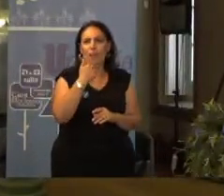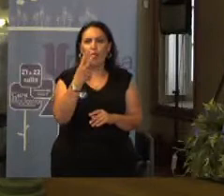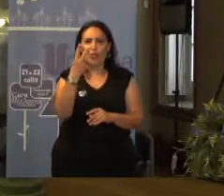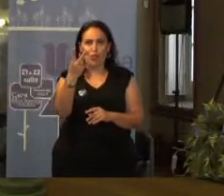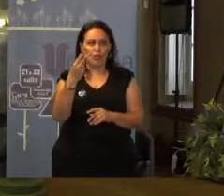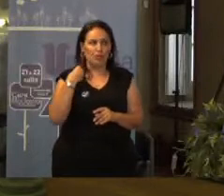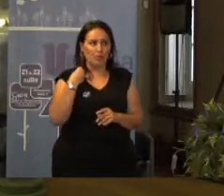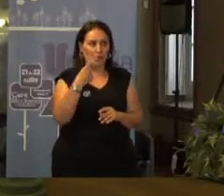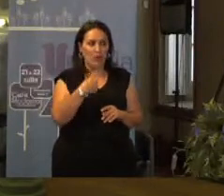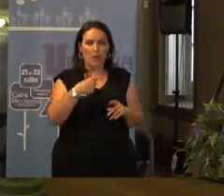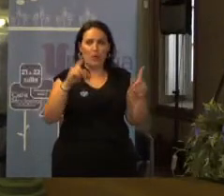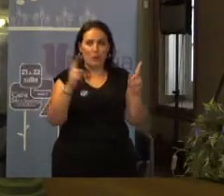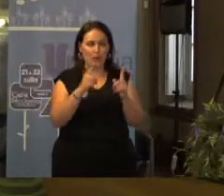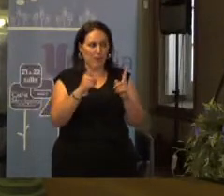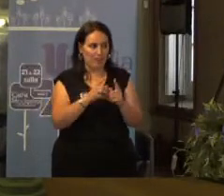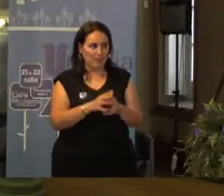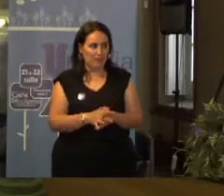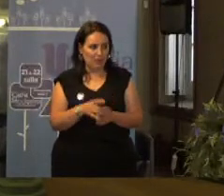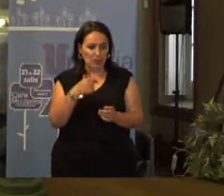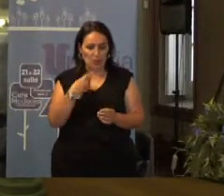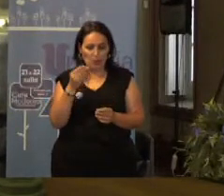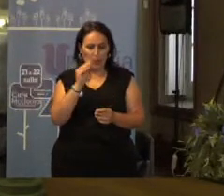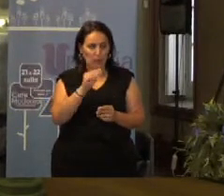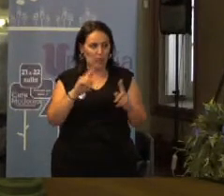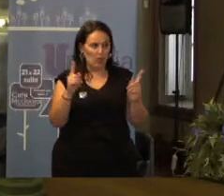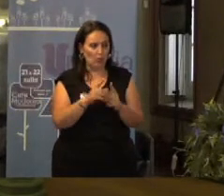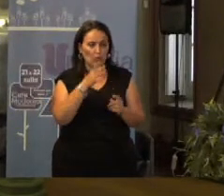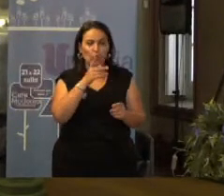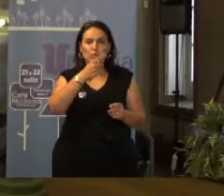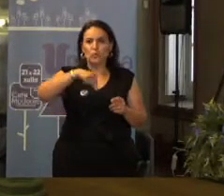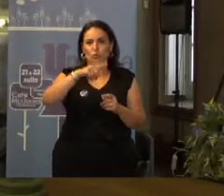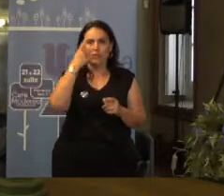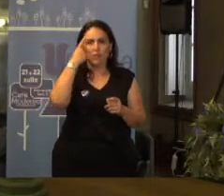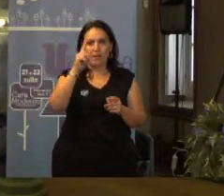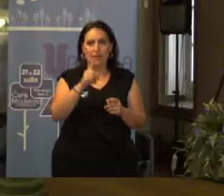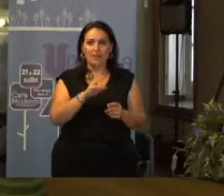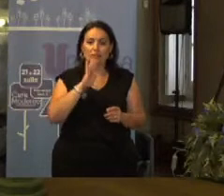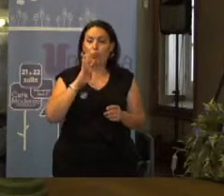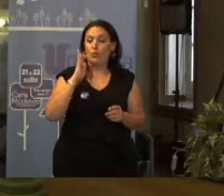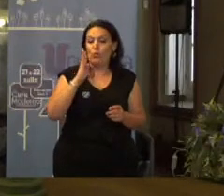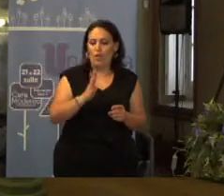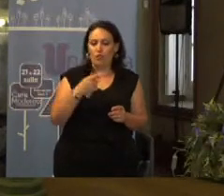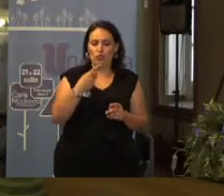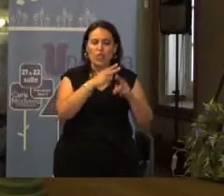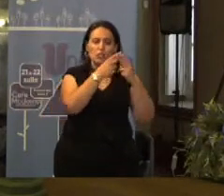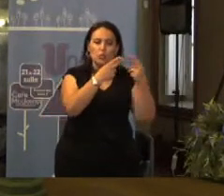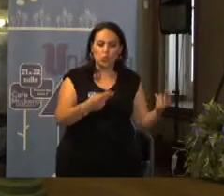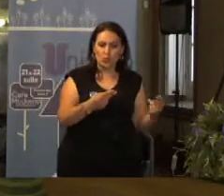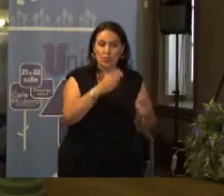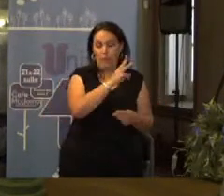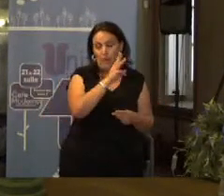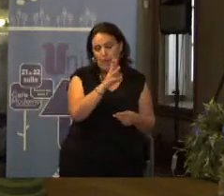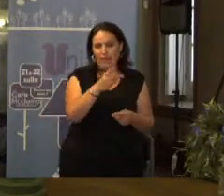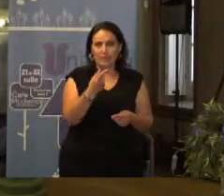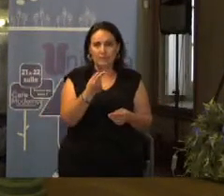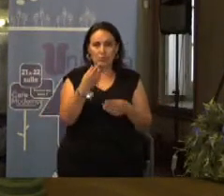e a miña moi breve. O tema de sabedes que nesta legislatura pois o Partido Popular, a Xunta, activou o Observatorio